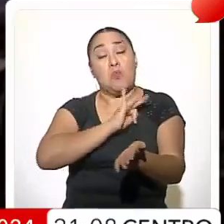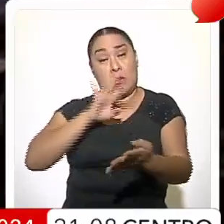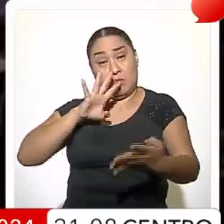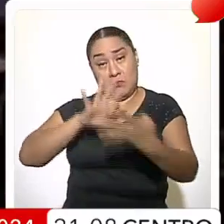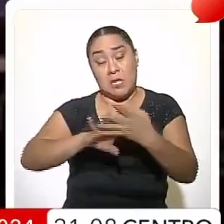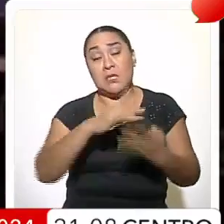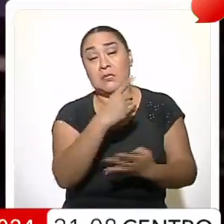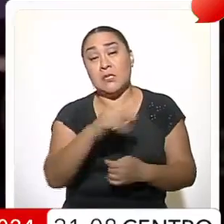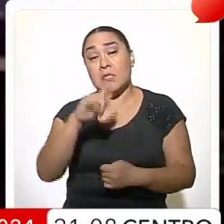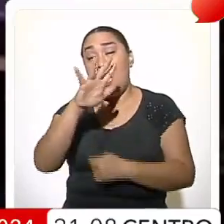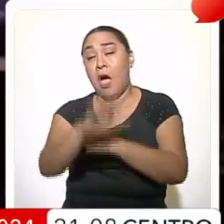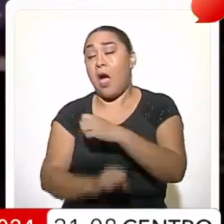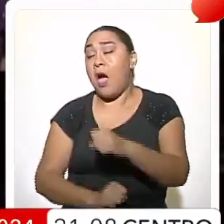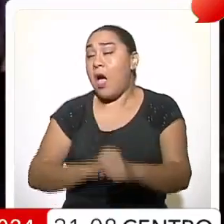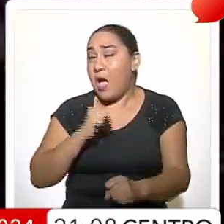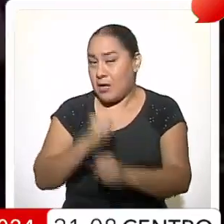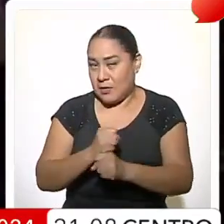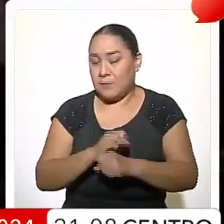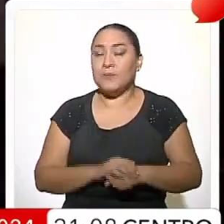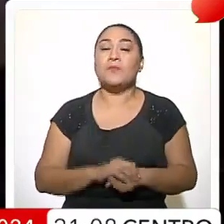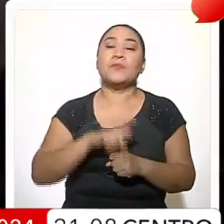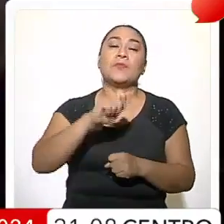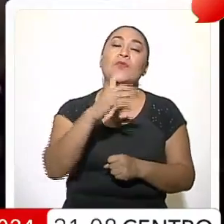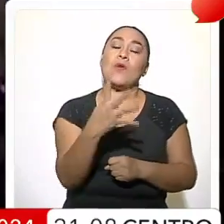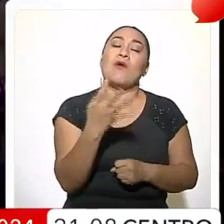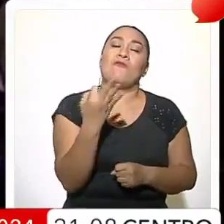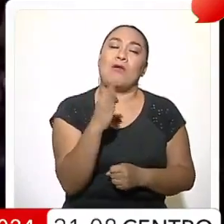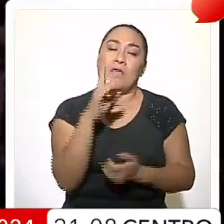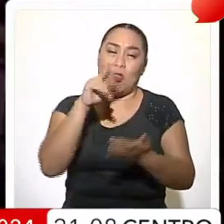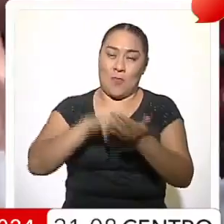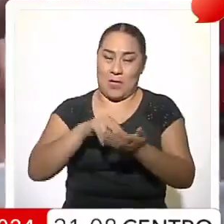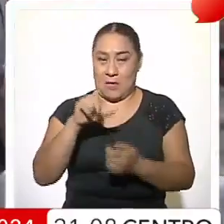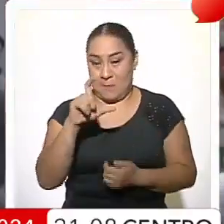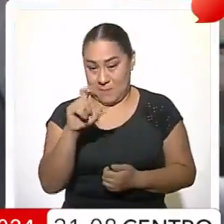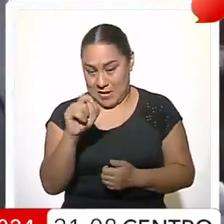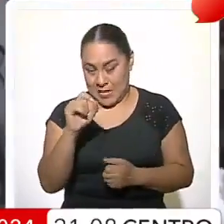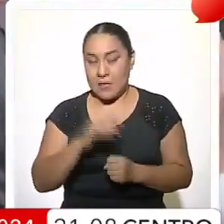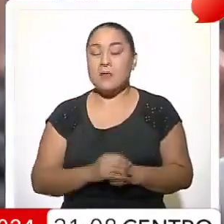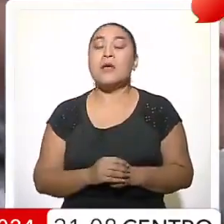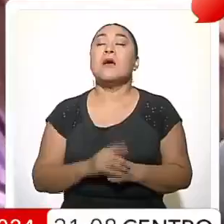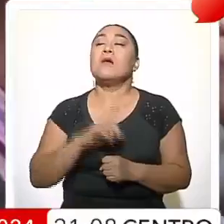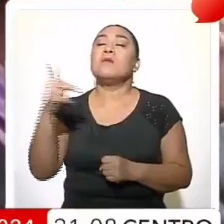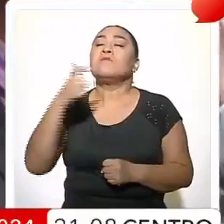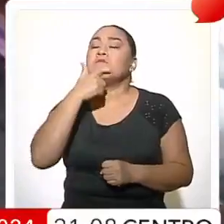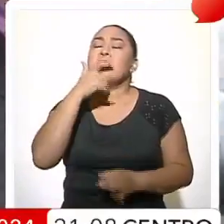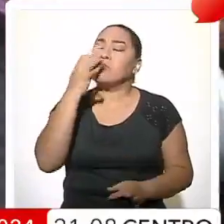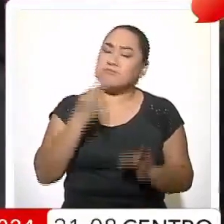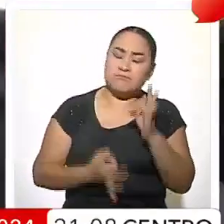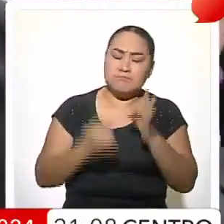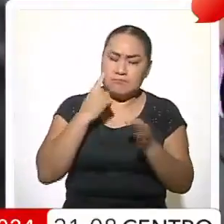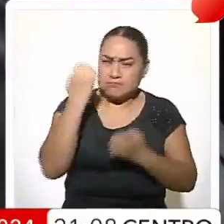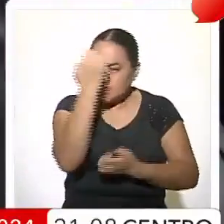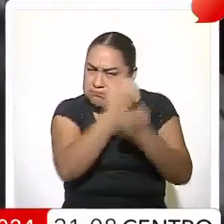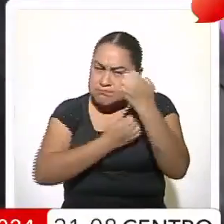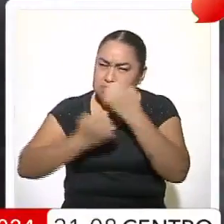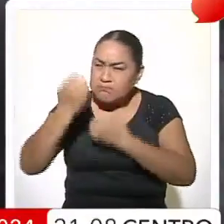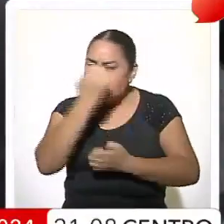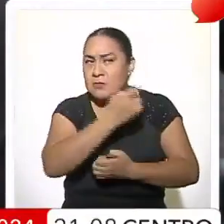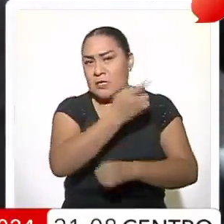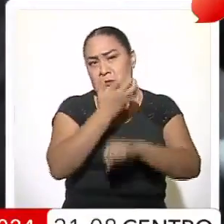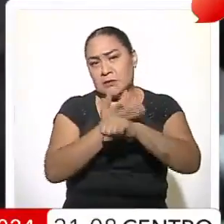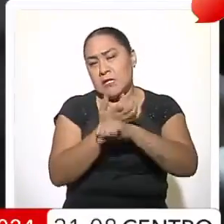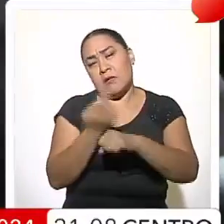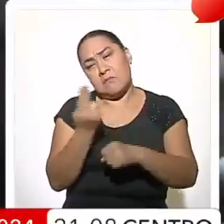175 años. El 24 de febrero de 2020, la justicia británica empezó a examinar la solicitud de